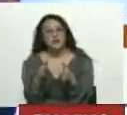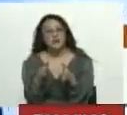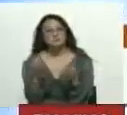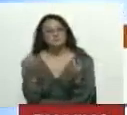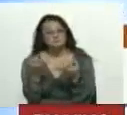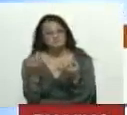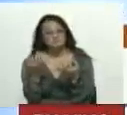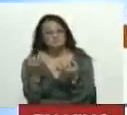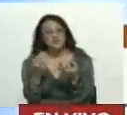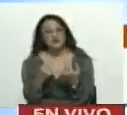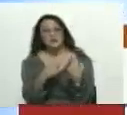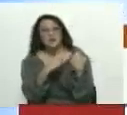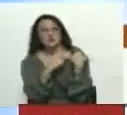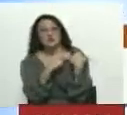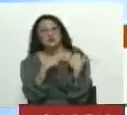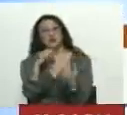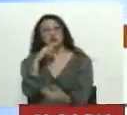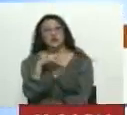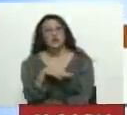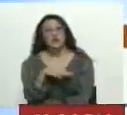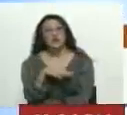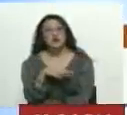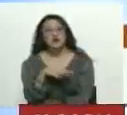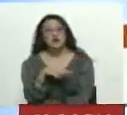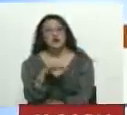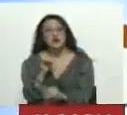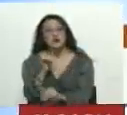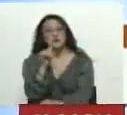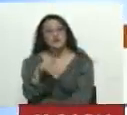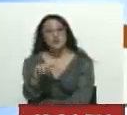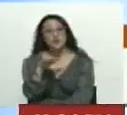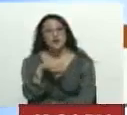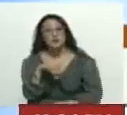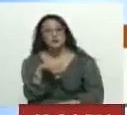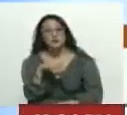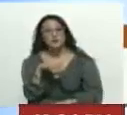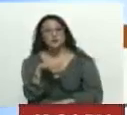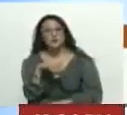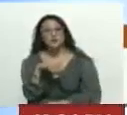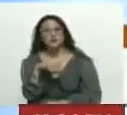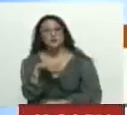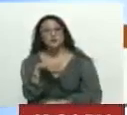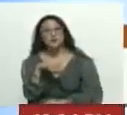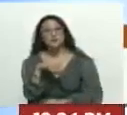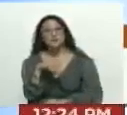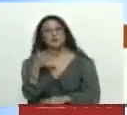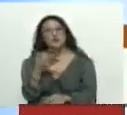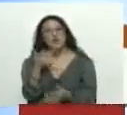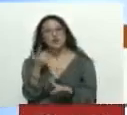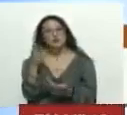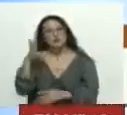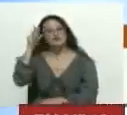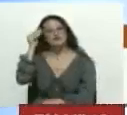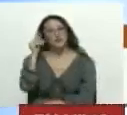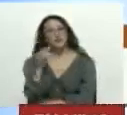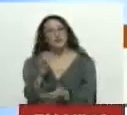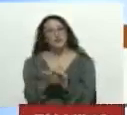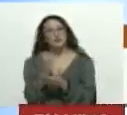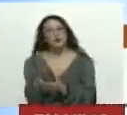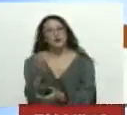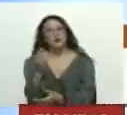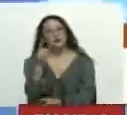es la responsabilidad histórica que como pueblo muy importante esa ese refrescamiento que nos hacía el compañero